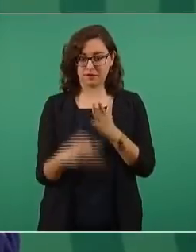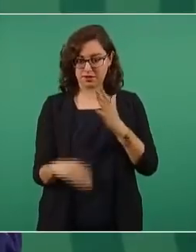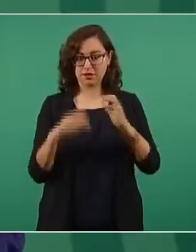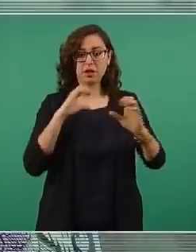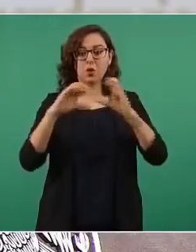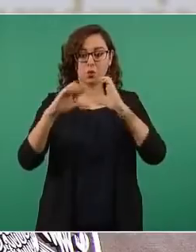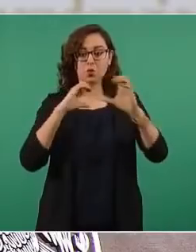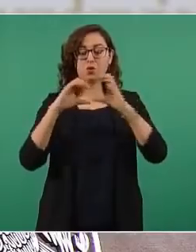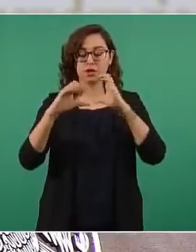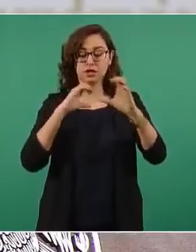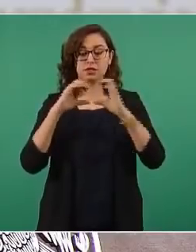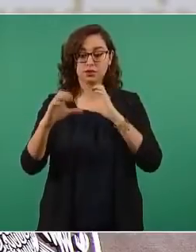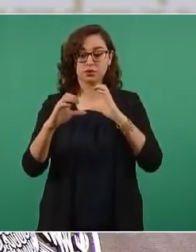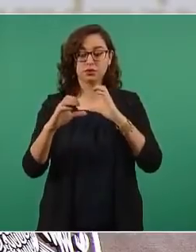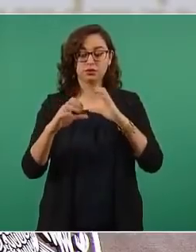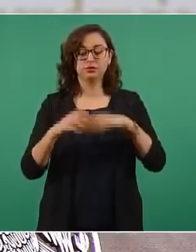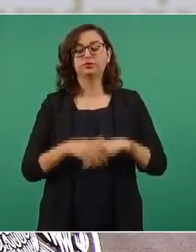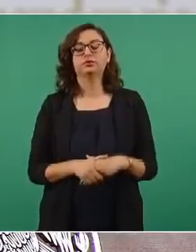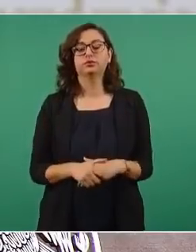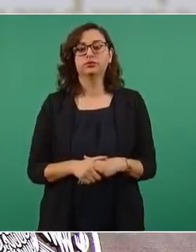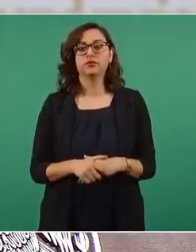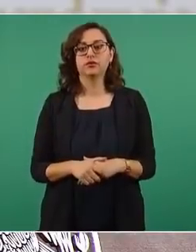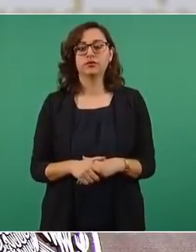Y también, pues,